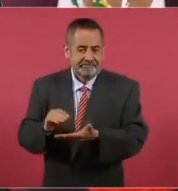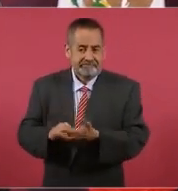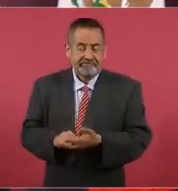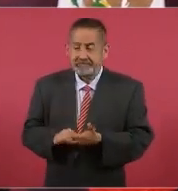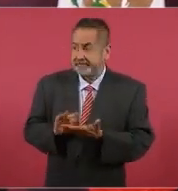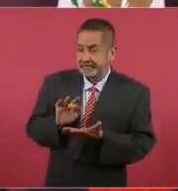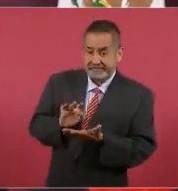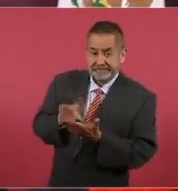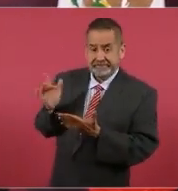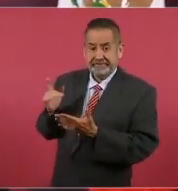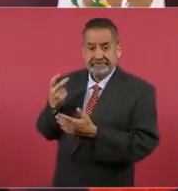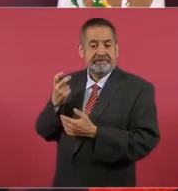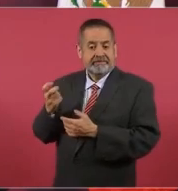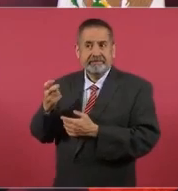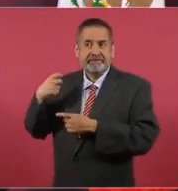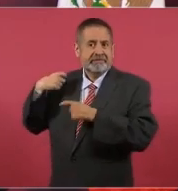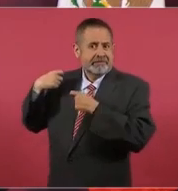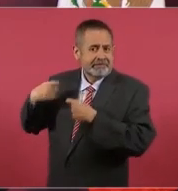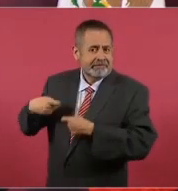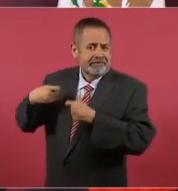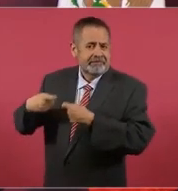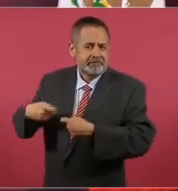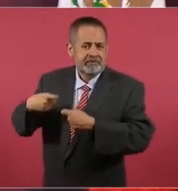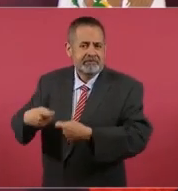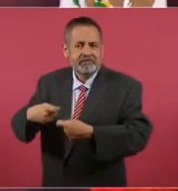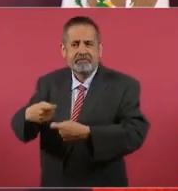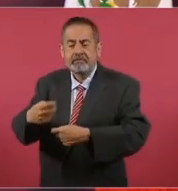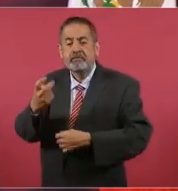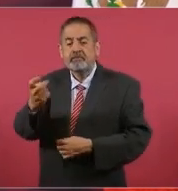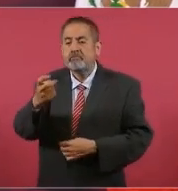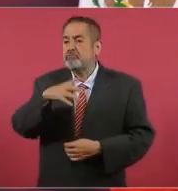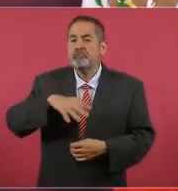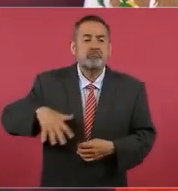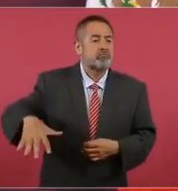esas culturas, nosotros, los mexicanos,